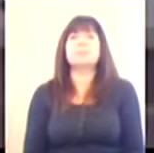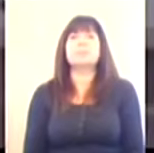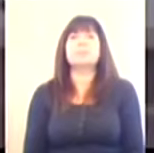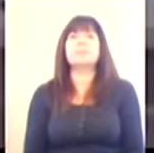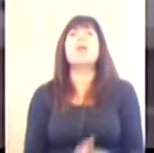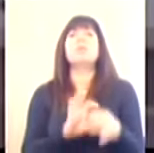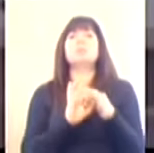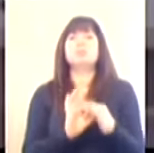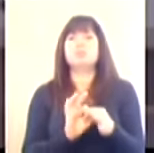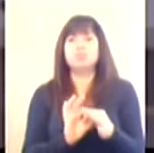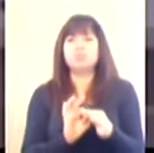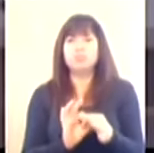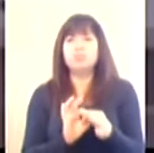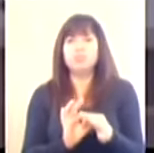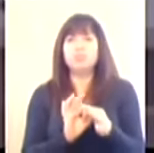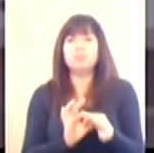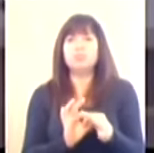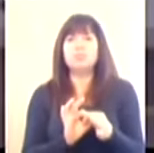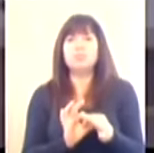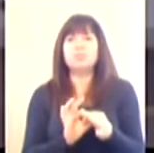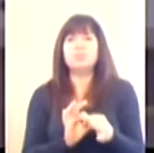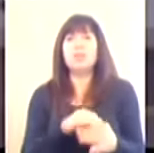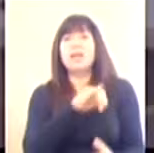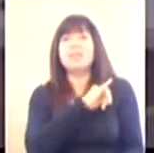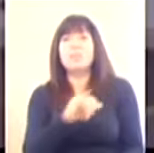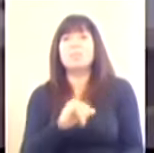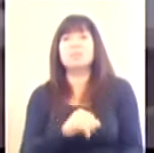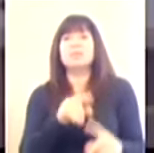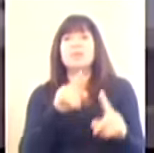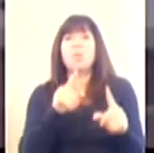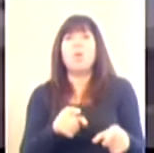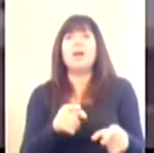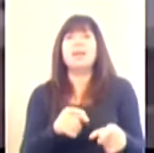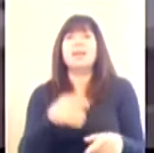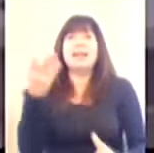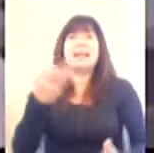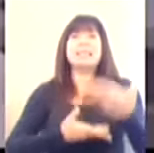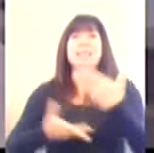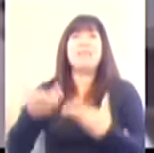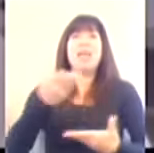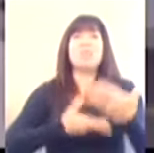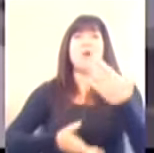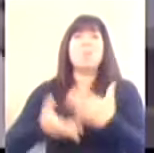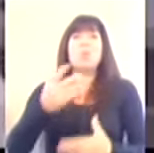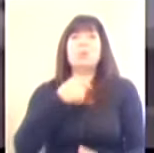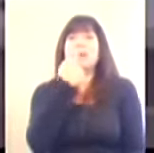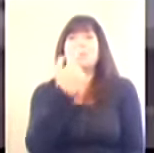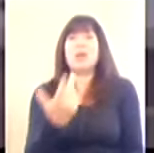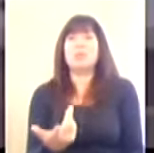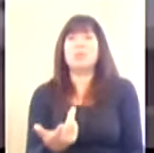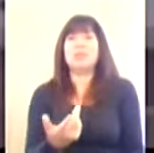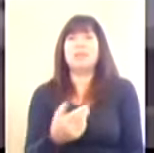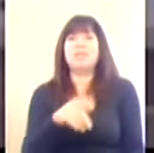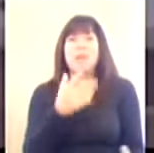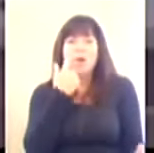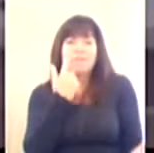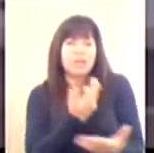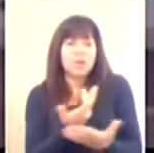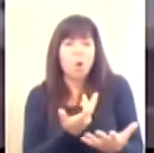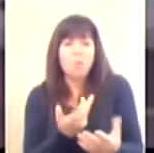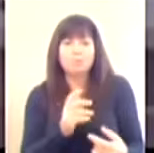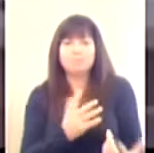Muchas gracias, Marcelo. Después vamos a igual, estamos recibiendo montones de preguntas, así que estamos, me están aquí presentando